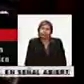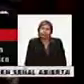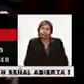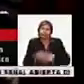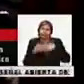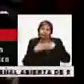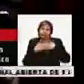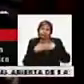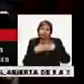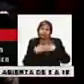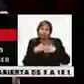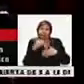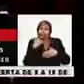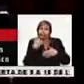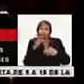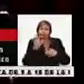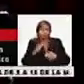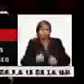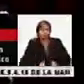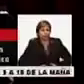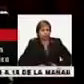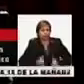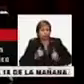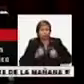Casi en la época crepuscular de su vida,